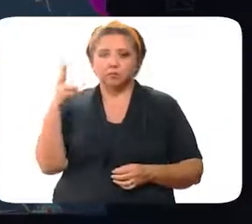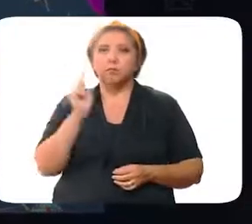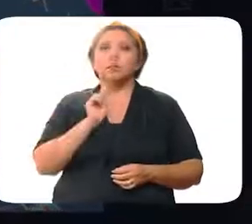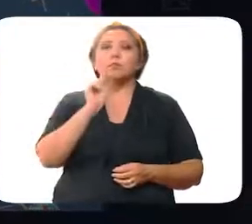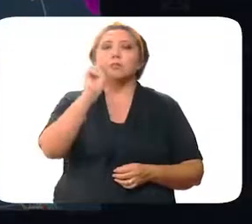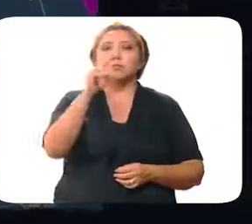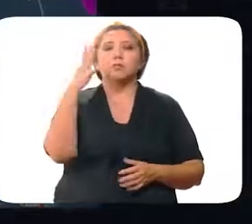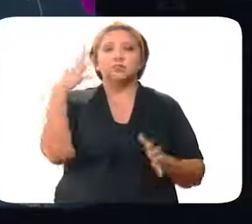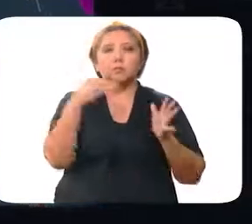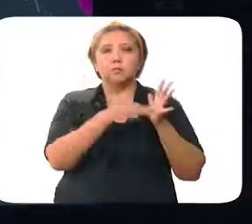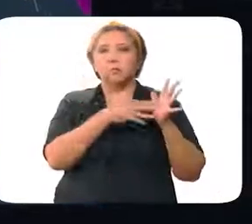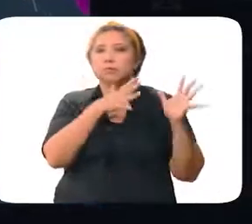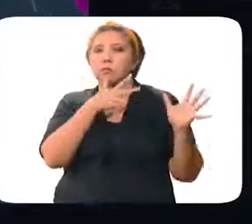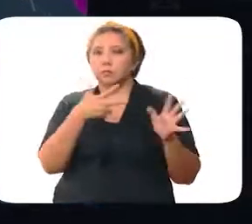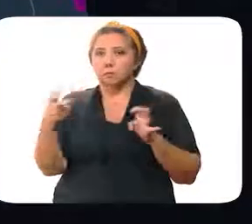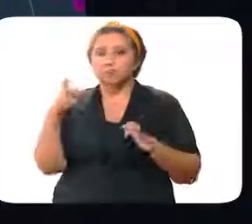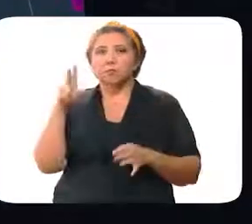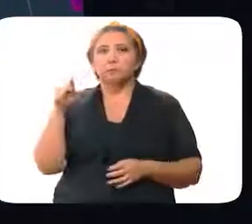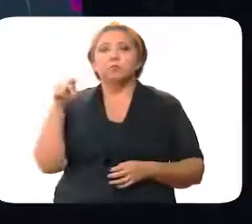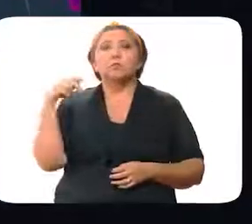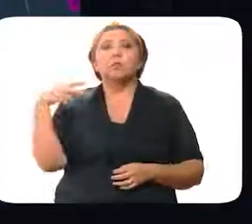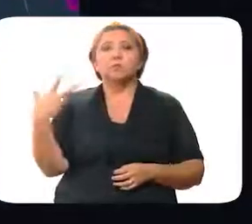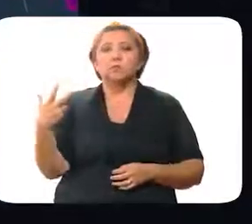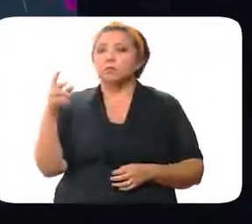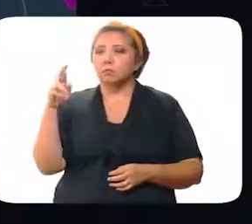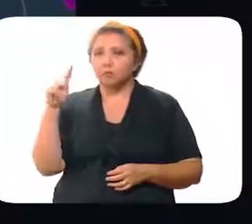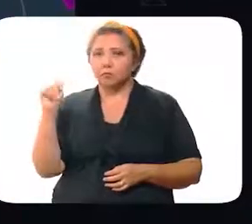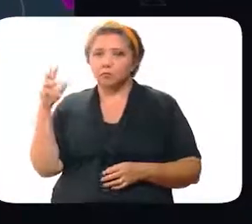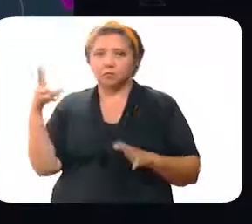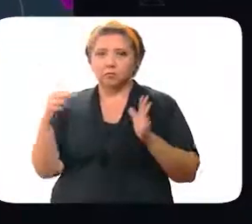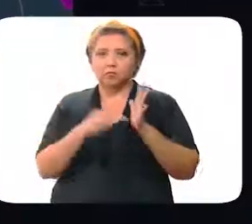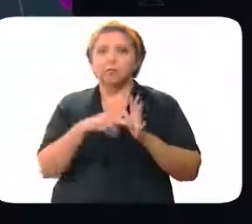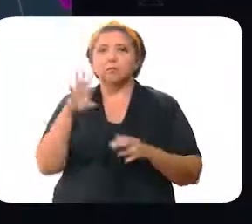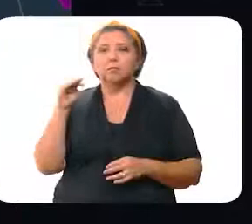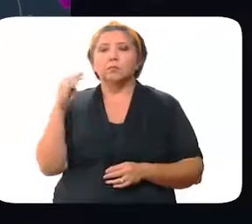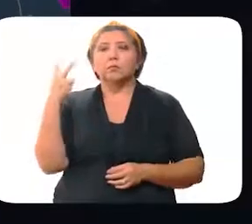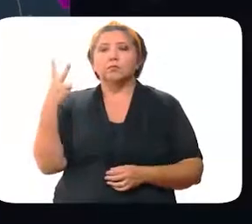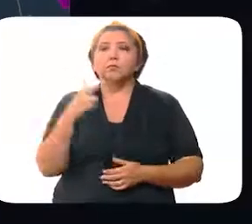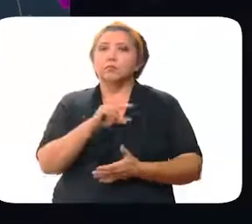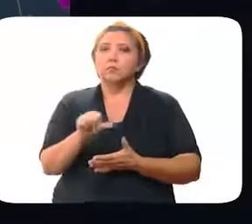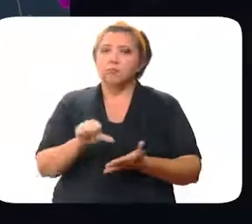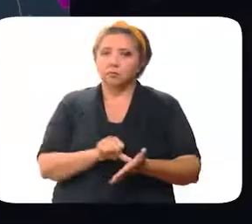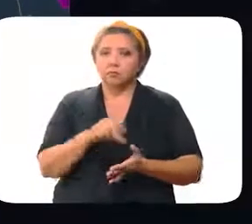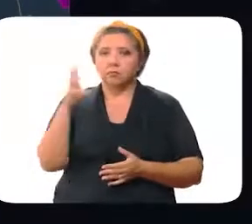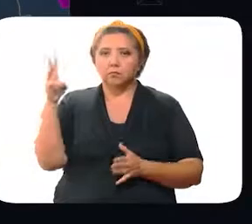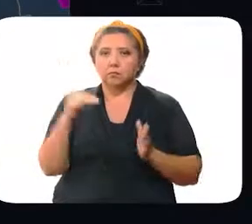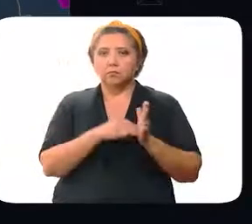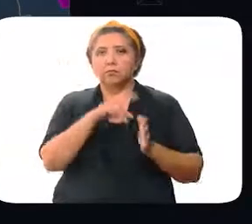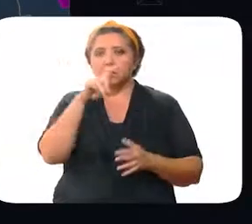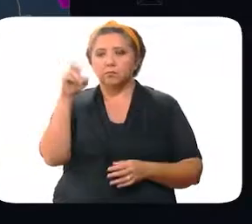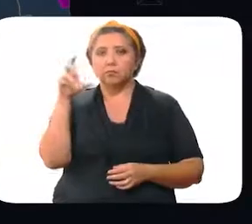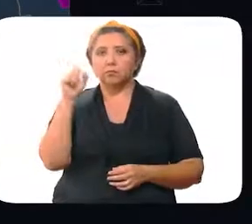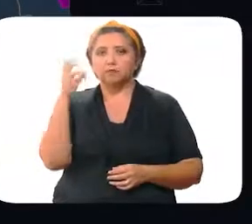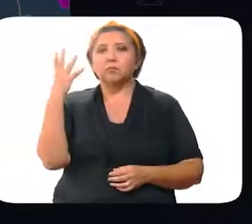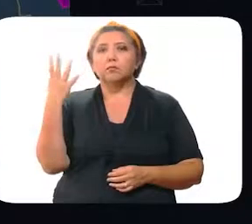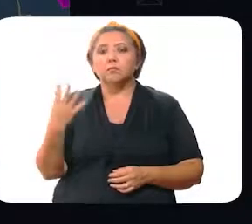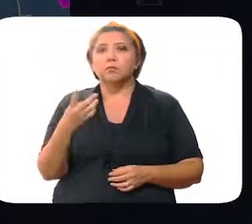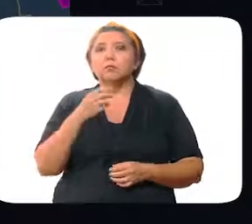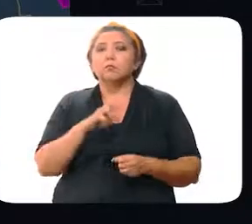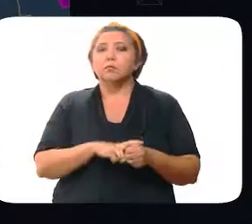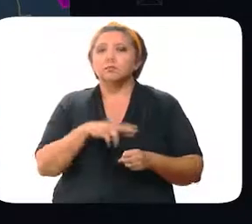norte, 5,878 en la zona oriente, 2,092 en la zona centro, 3,124 en la zona